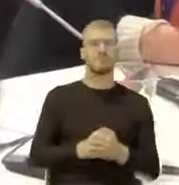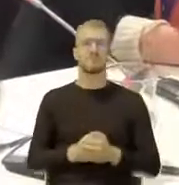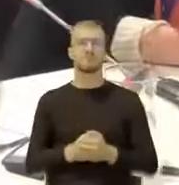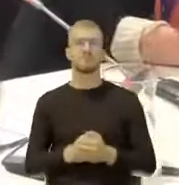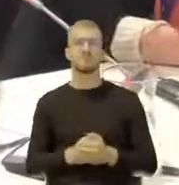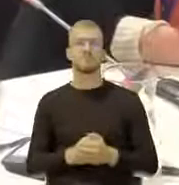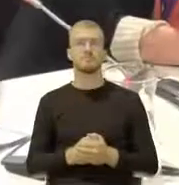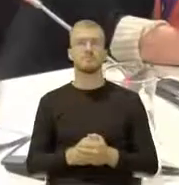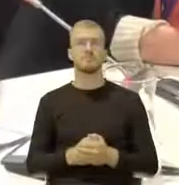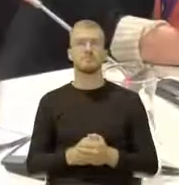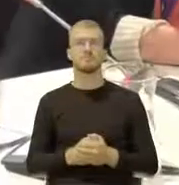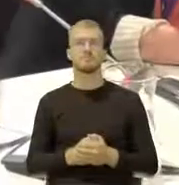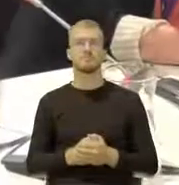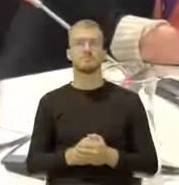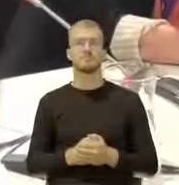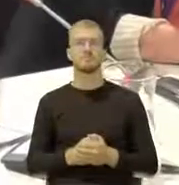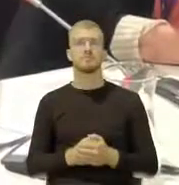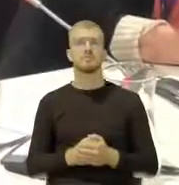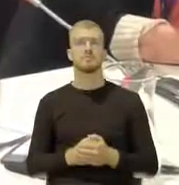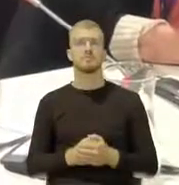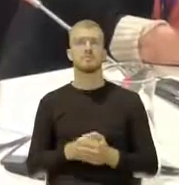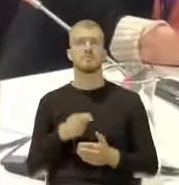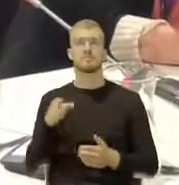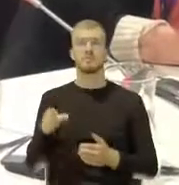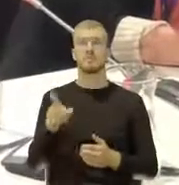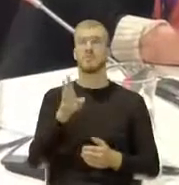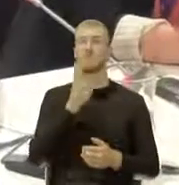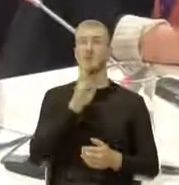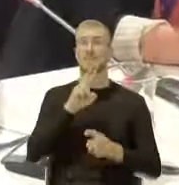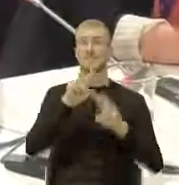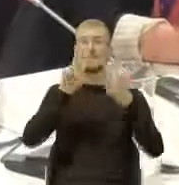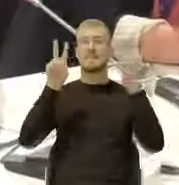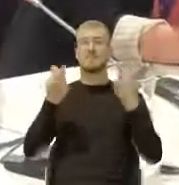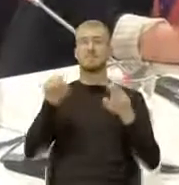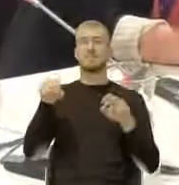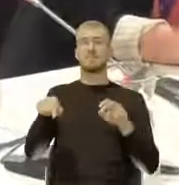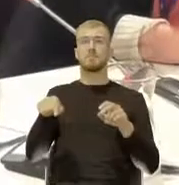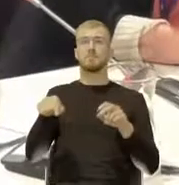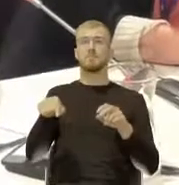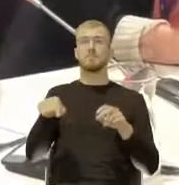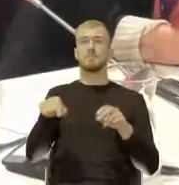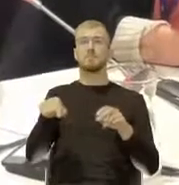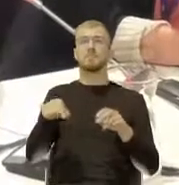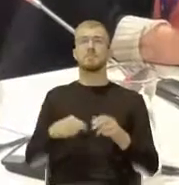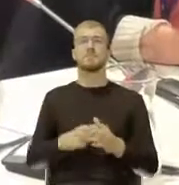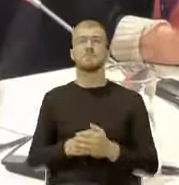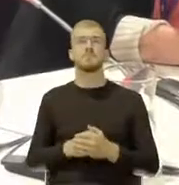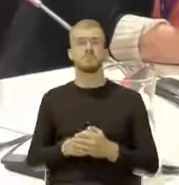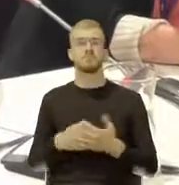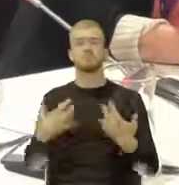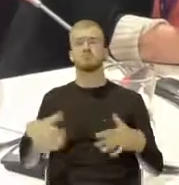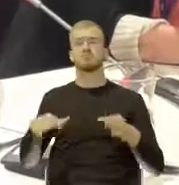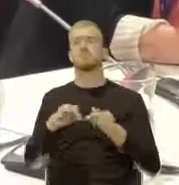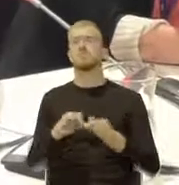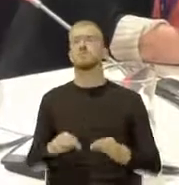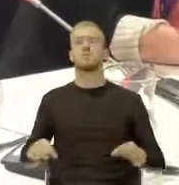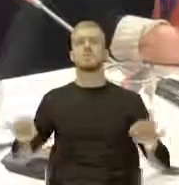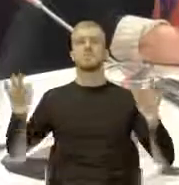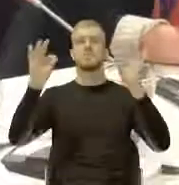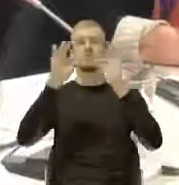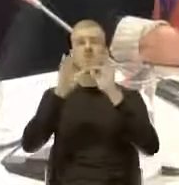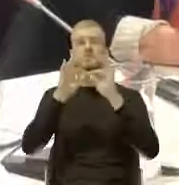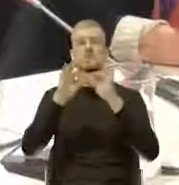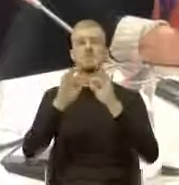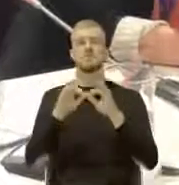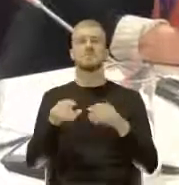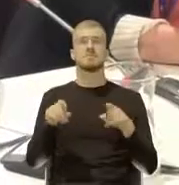Nosotros, que obviamente cuando interiorizamos el cambio climático, todo lo que tiene que ver los retos del aire,